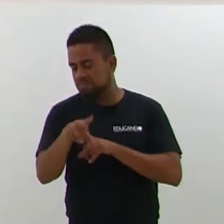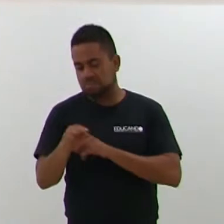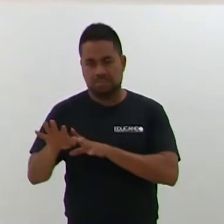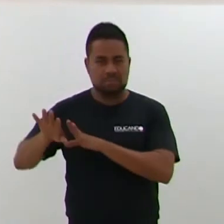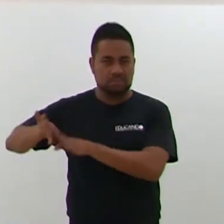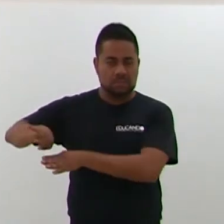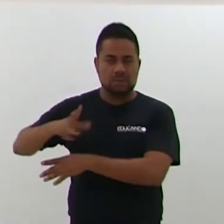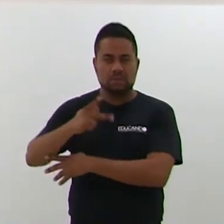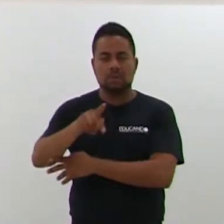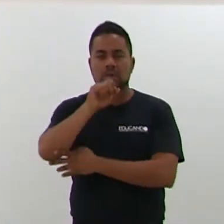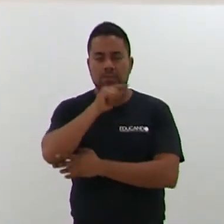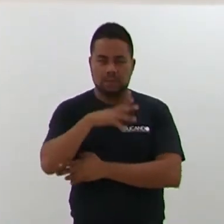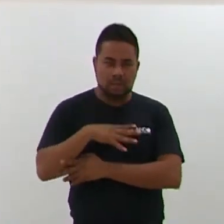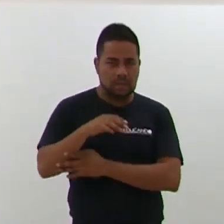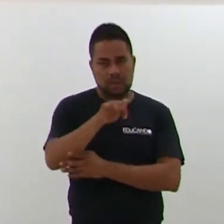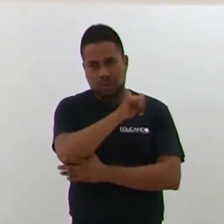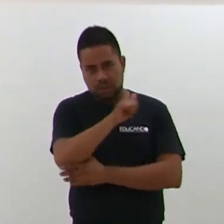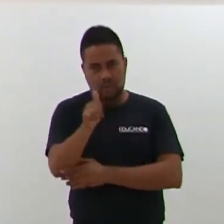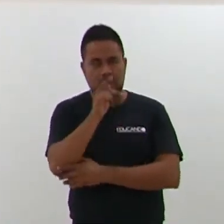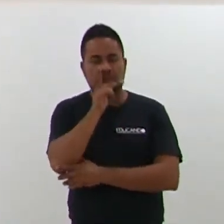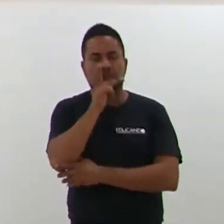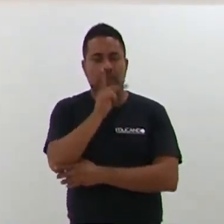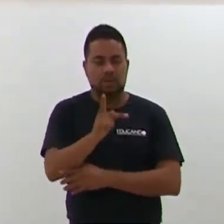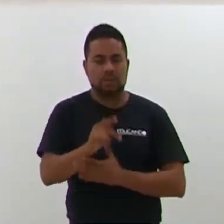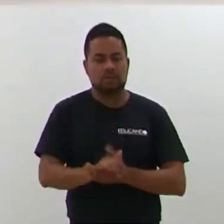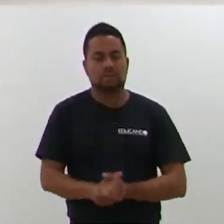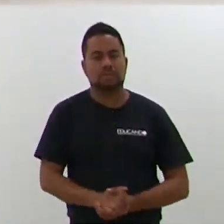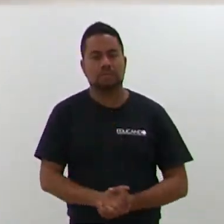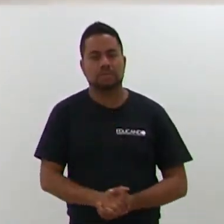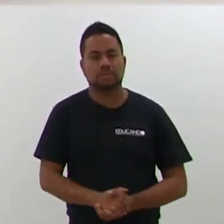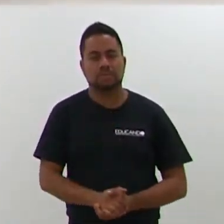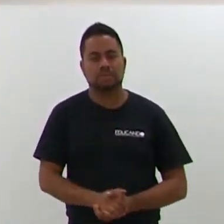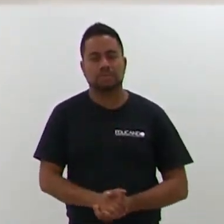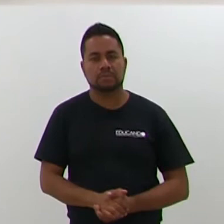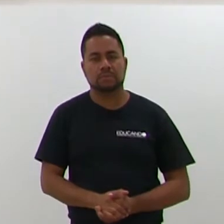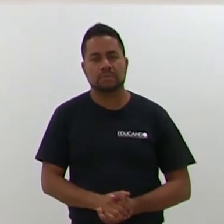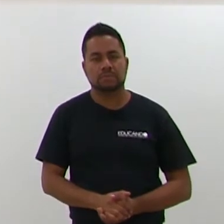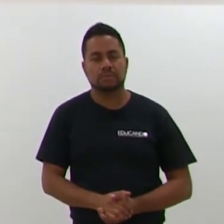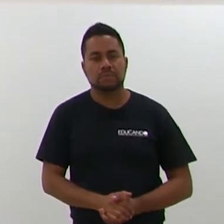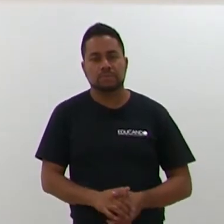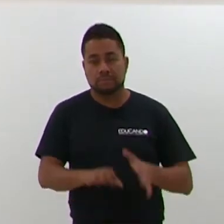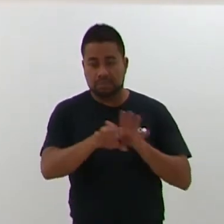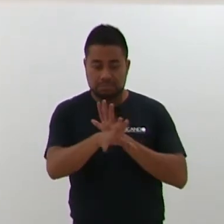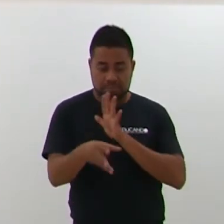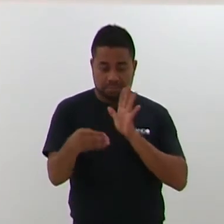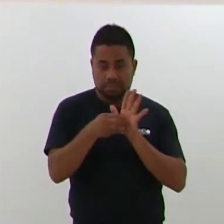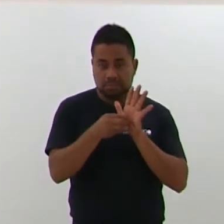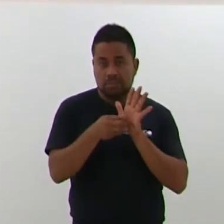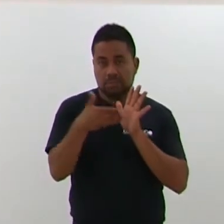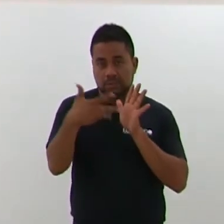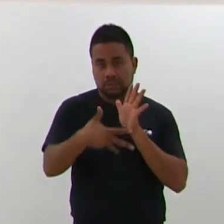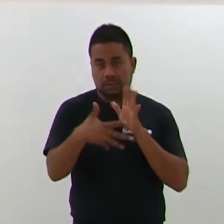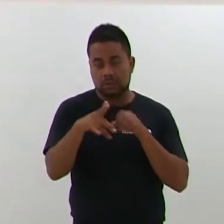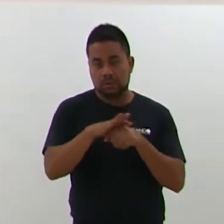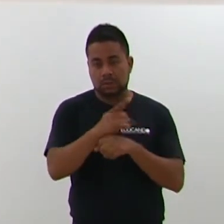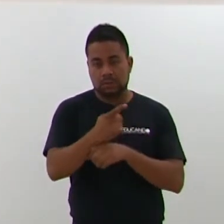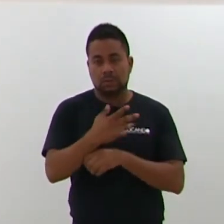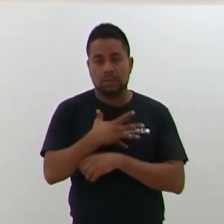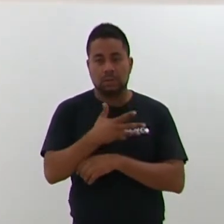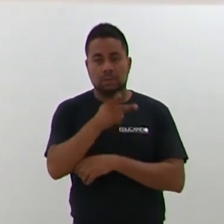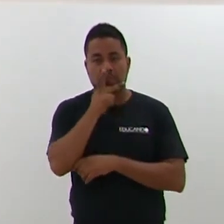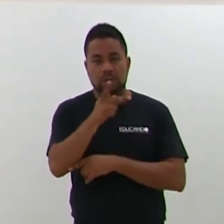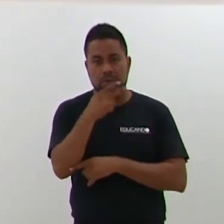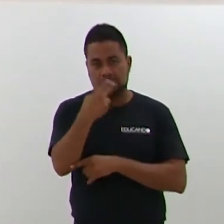Pero también hay otra palabra que entra en esta. ¿Por qué? Porque es la palabra, es un